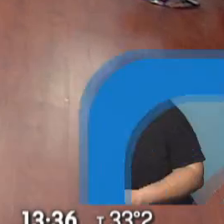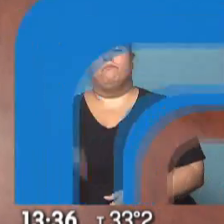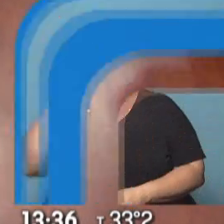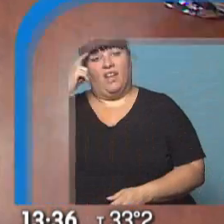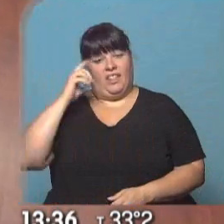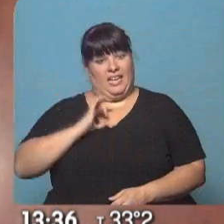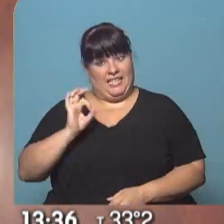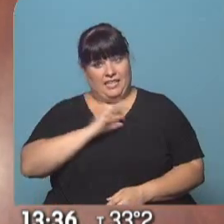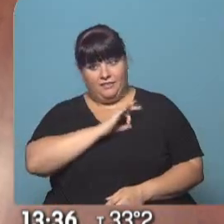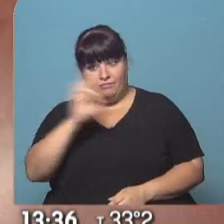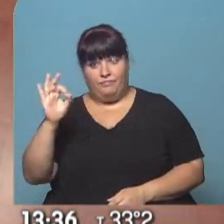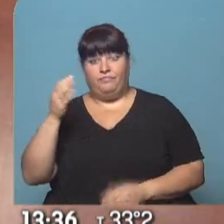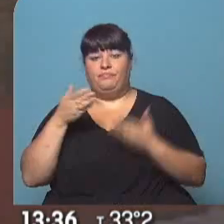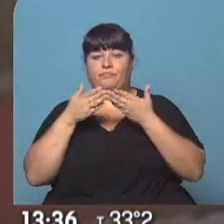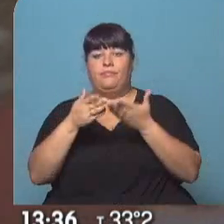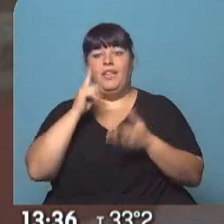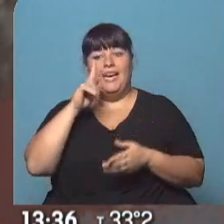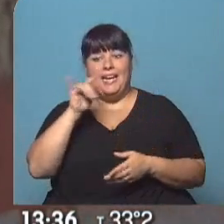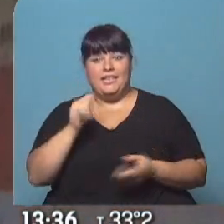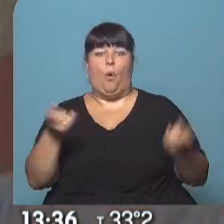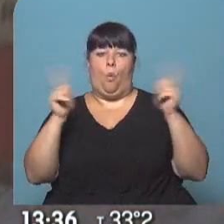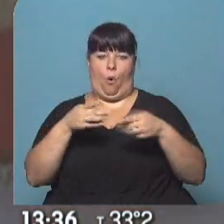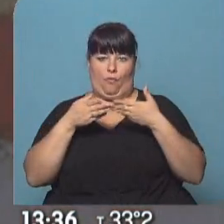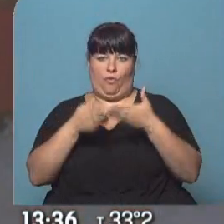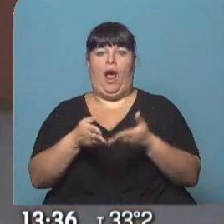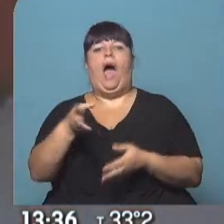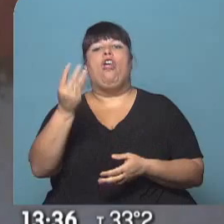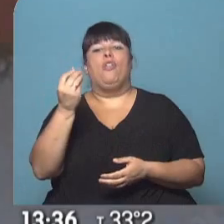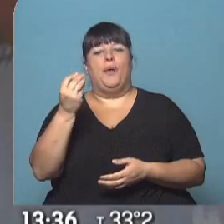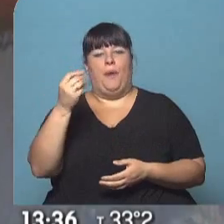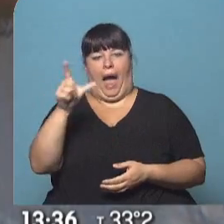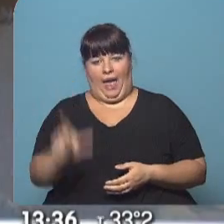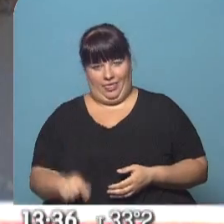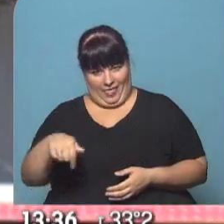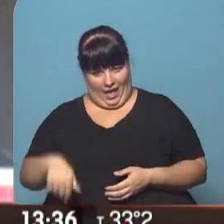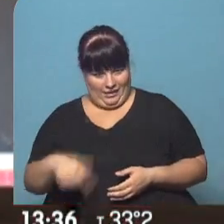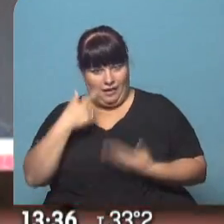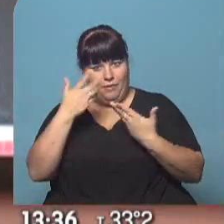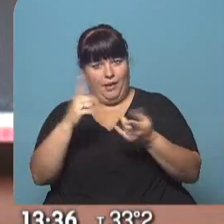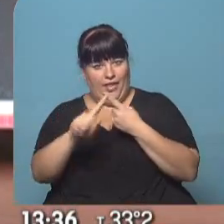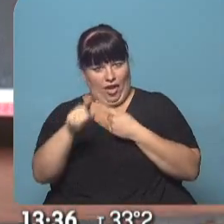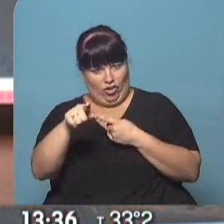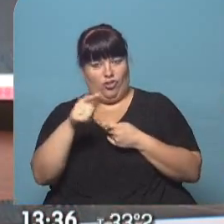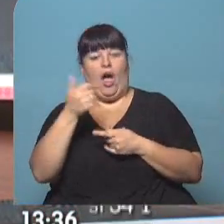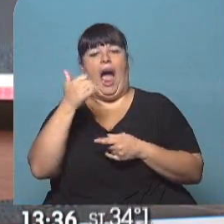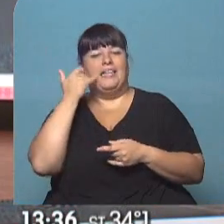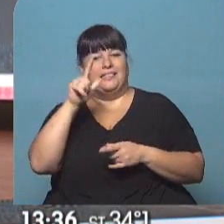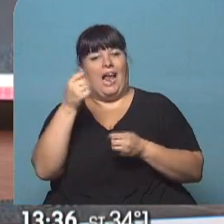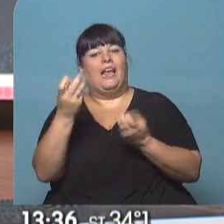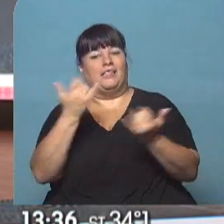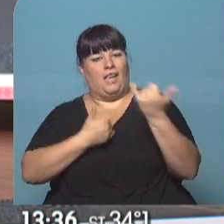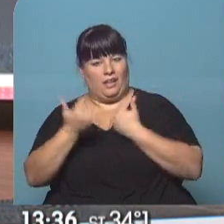Después de 10 años, el almirante Irízar volvió a partir con destino final, la Antártida. Seguimos en vivo con este tema. Daniel Ayala, adelante,